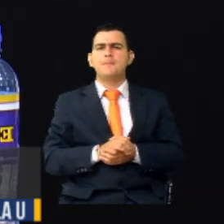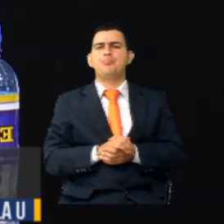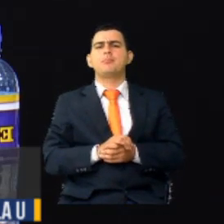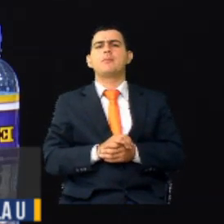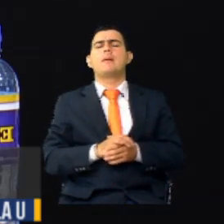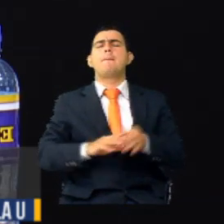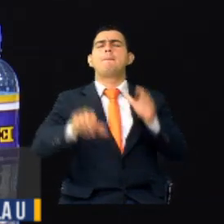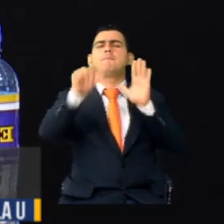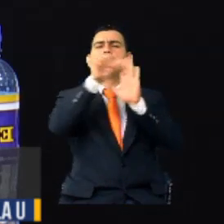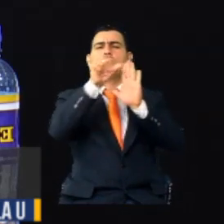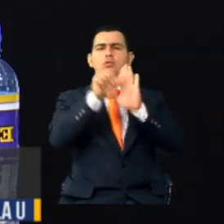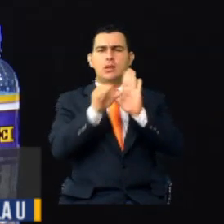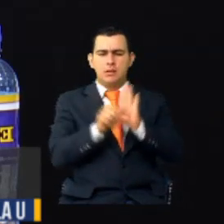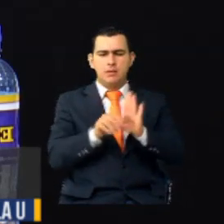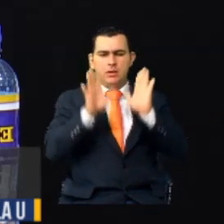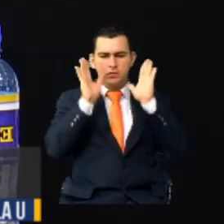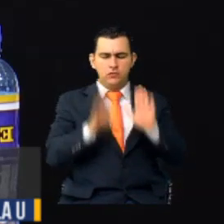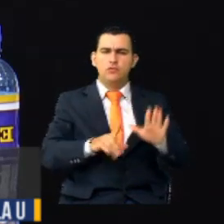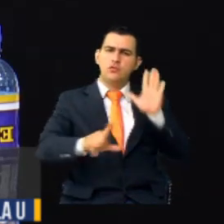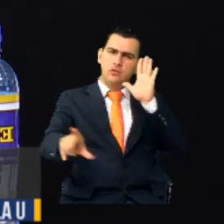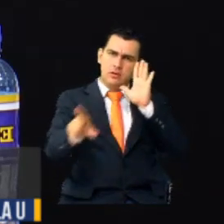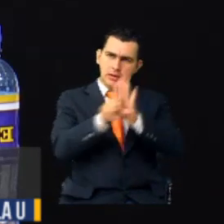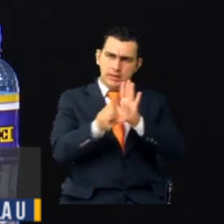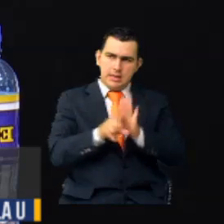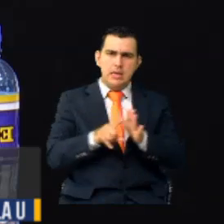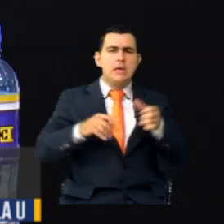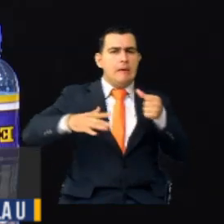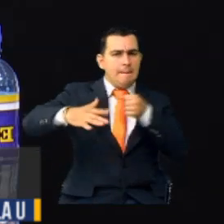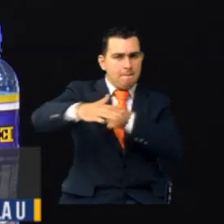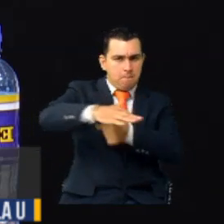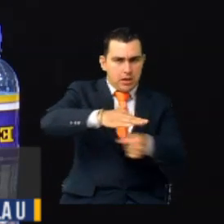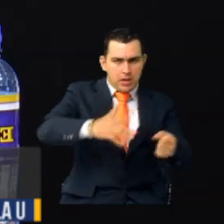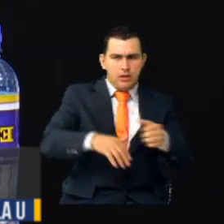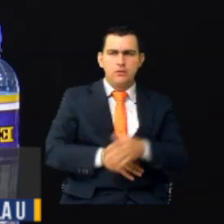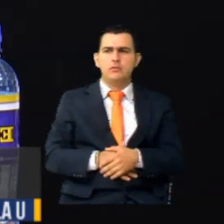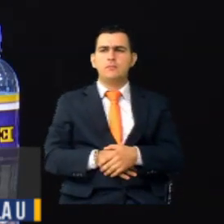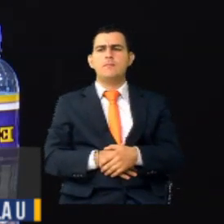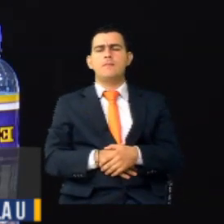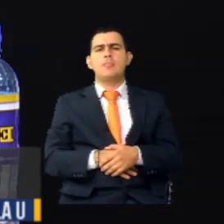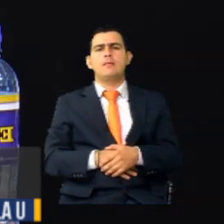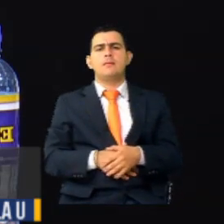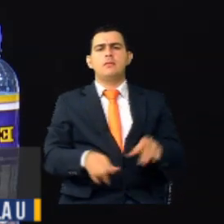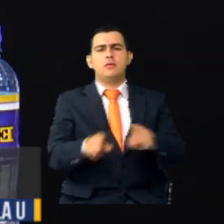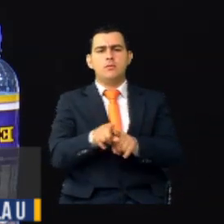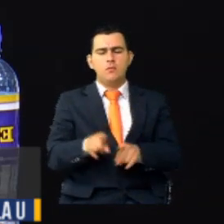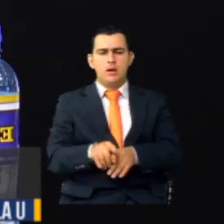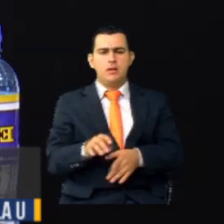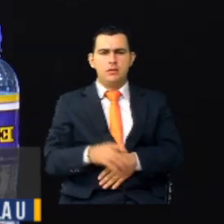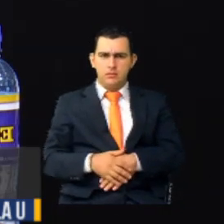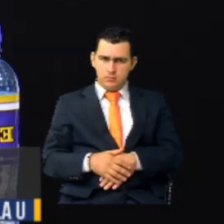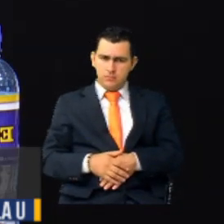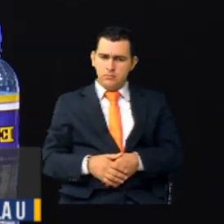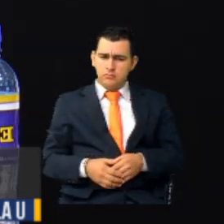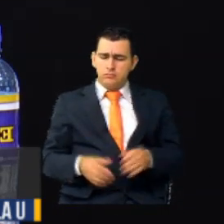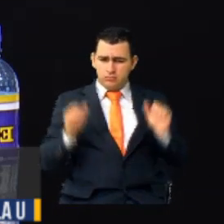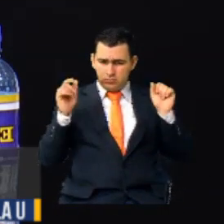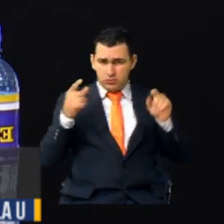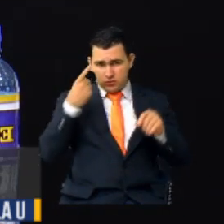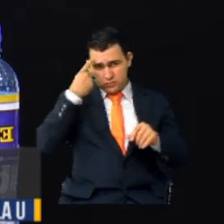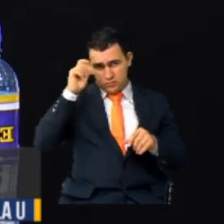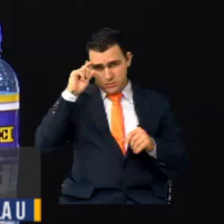programas que apunten a la legalización efectiva de barrios, titulación de predios, subsidios de mejoramiento de vivienda y también, por